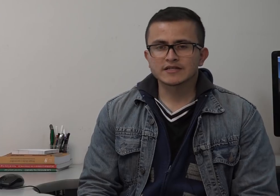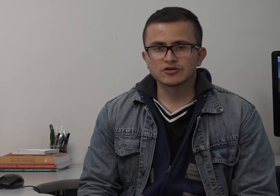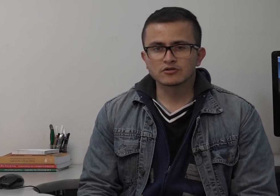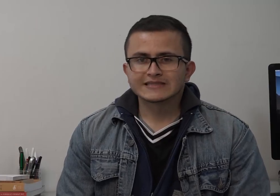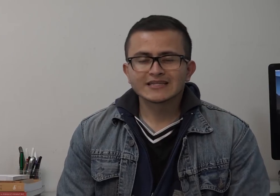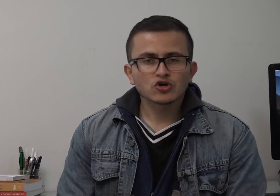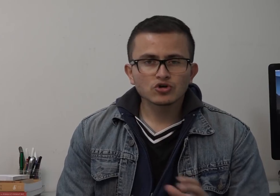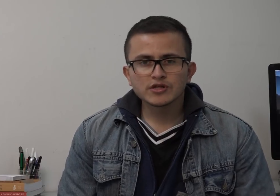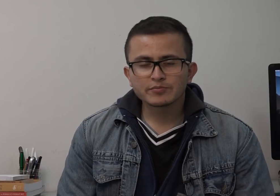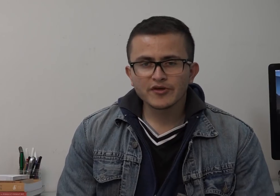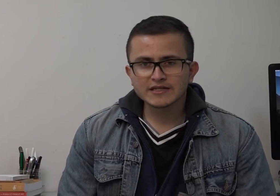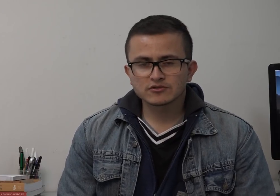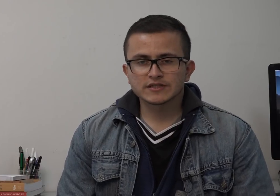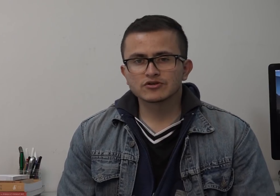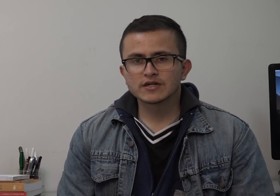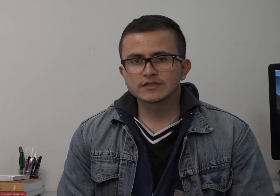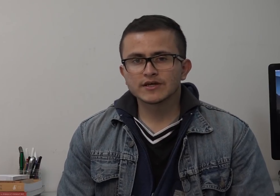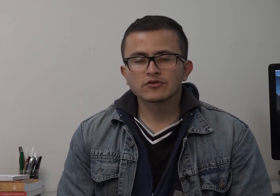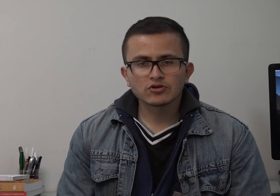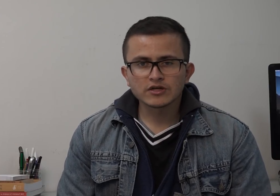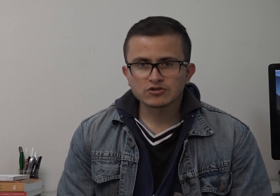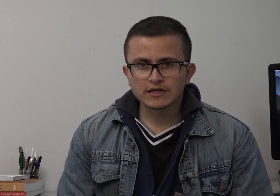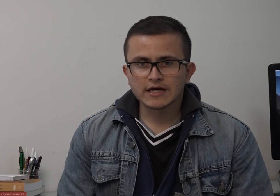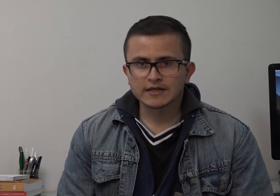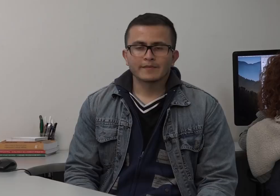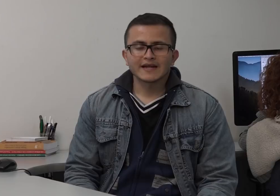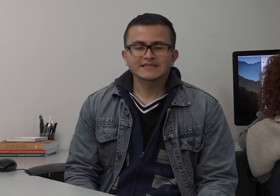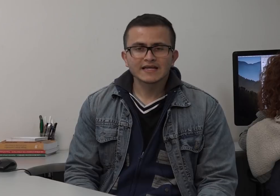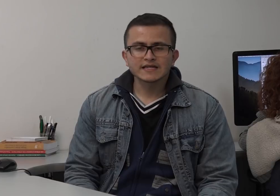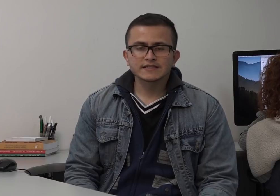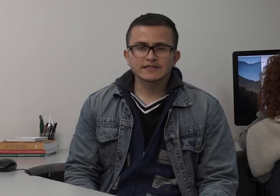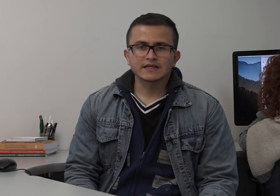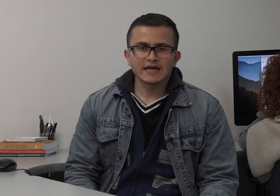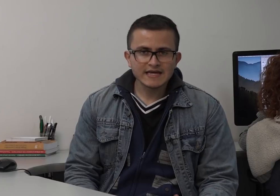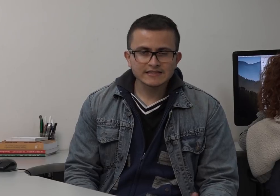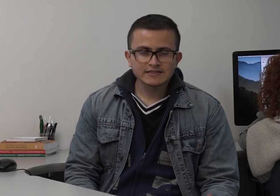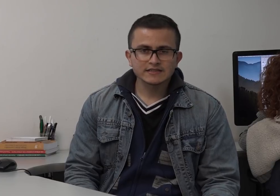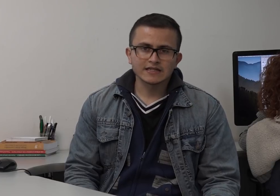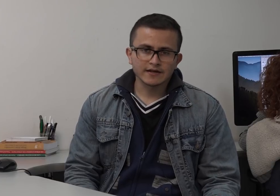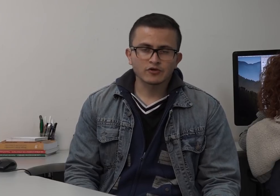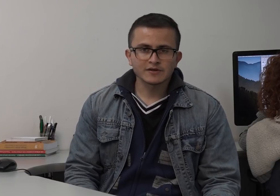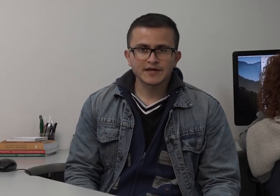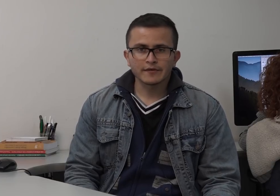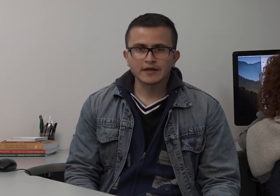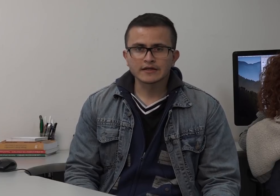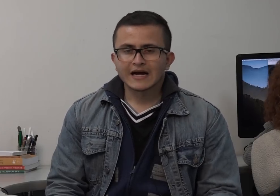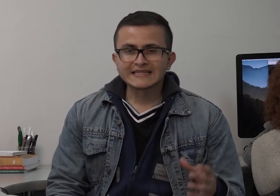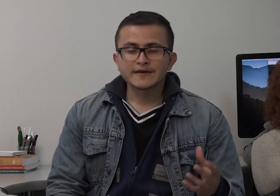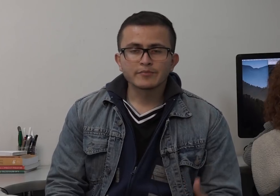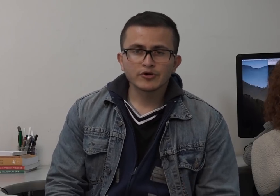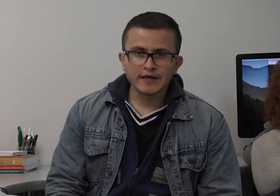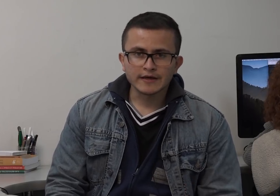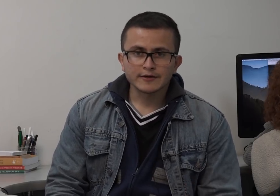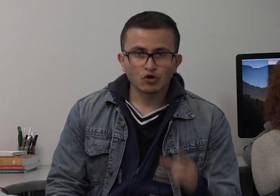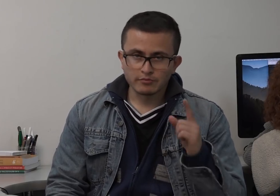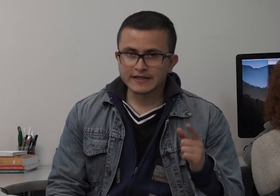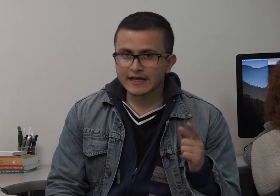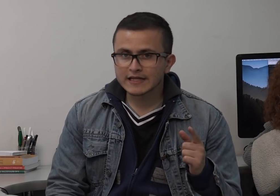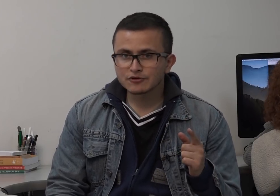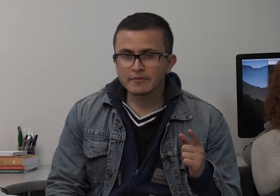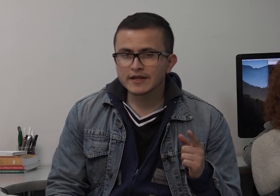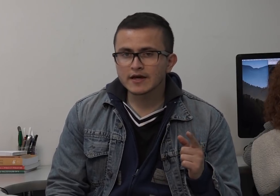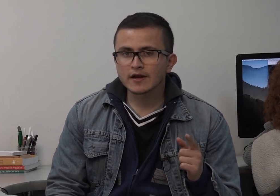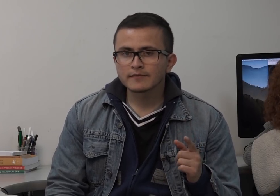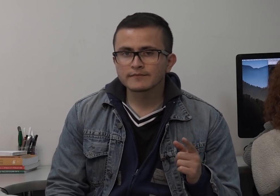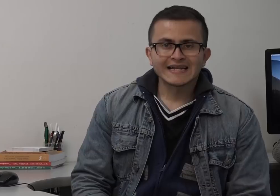la creación de todo tipo de asociaciones y de uniones solidarias, para así resistir estas y las reformas que vienen. Al tiempo que, con